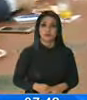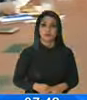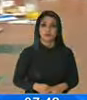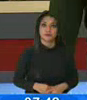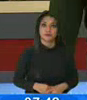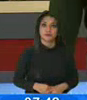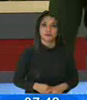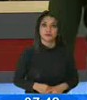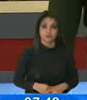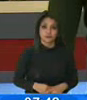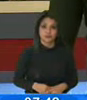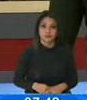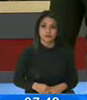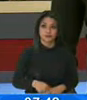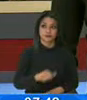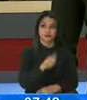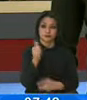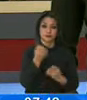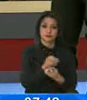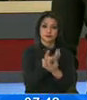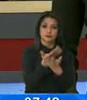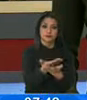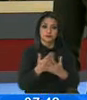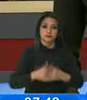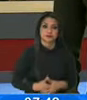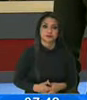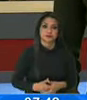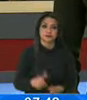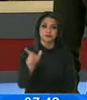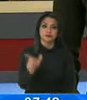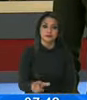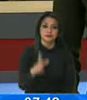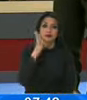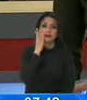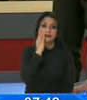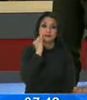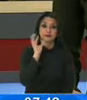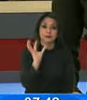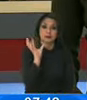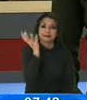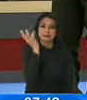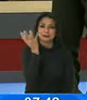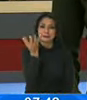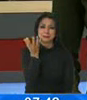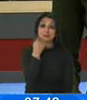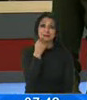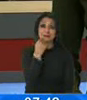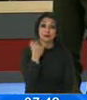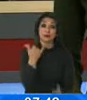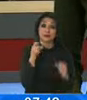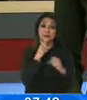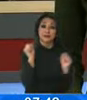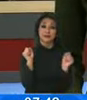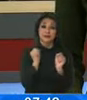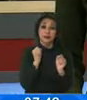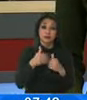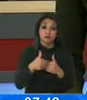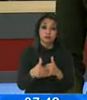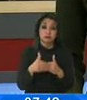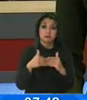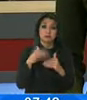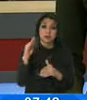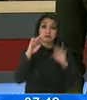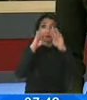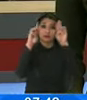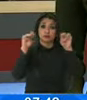Rojas. Y en otra información les contamos que según expertos en meteorología y geología, el temporal frío registrado sobre todo en el